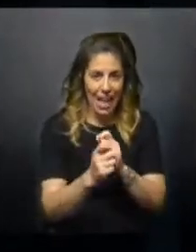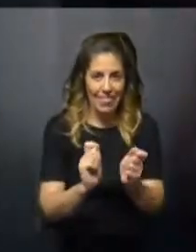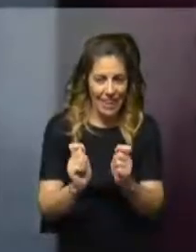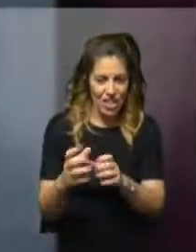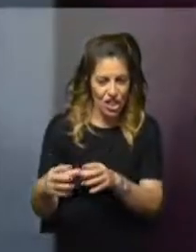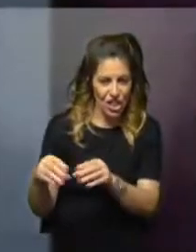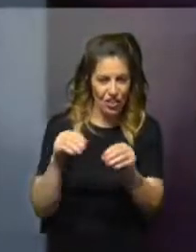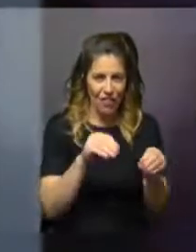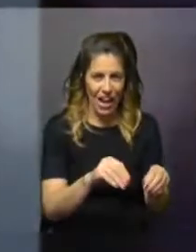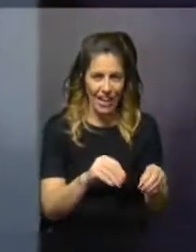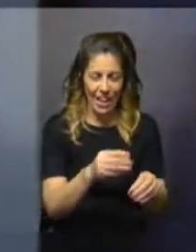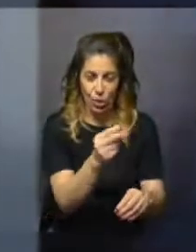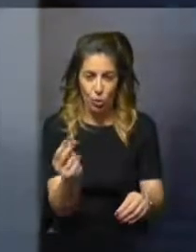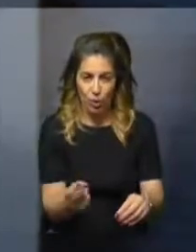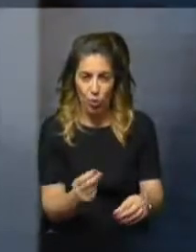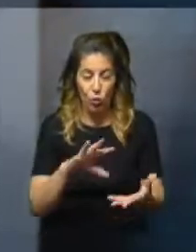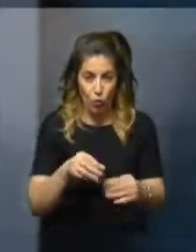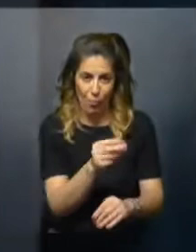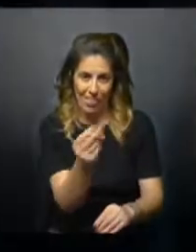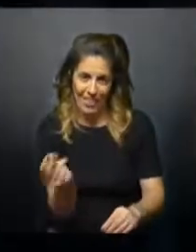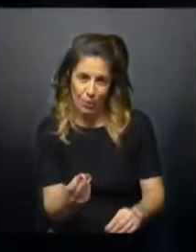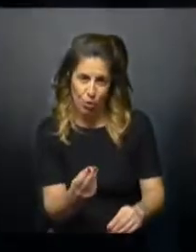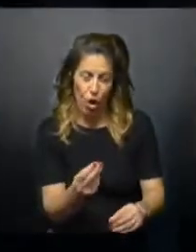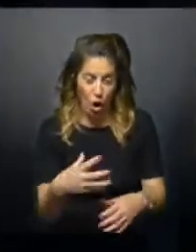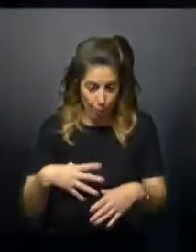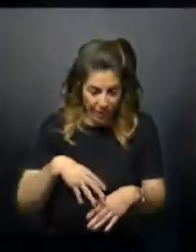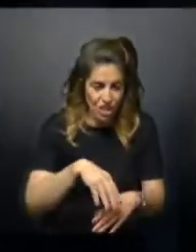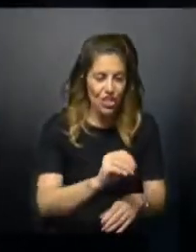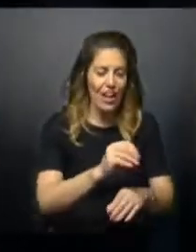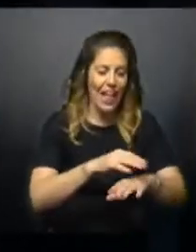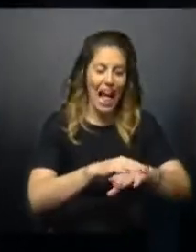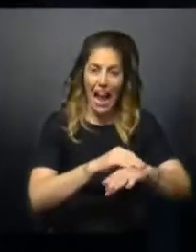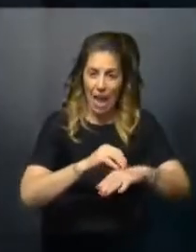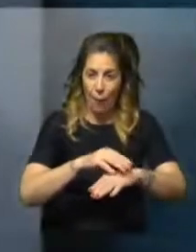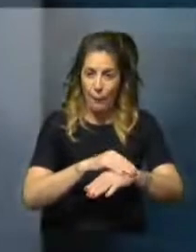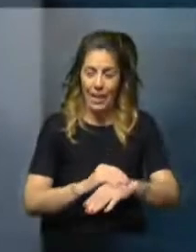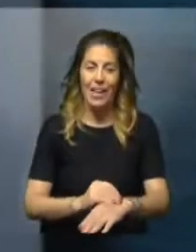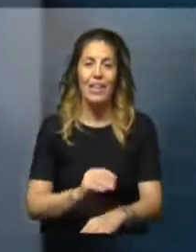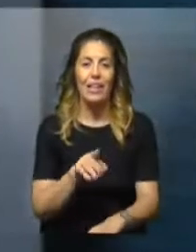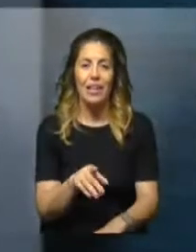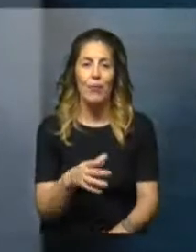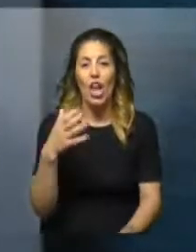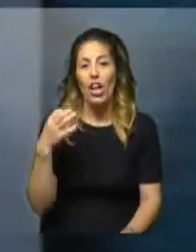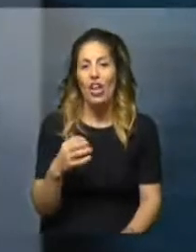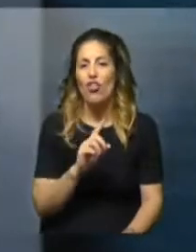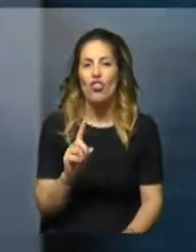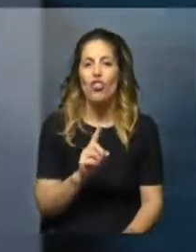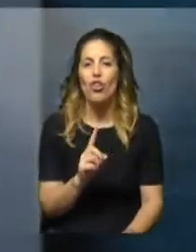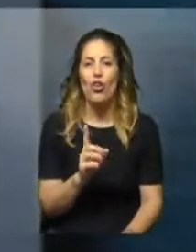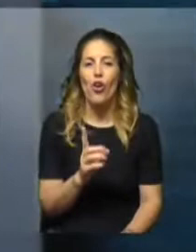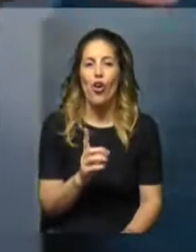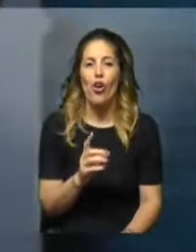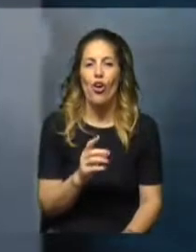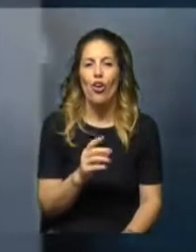trasladarnos de ilustración a la piel y bueno es creo que que no soy como que